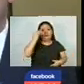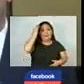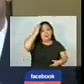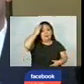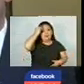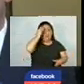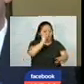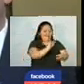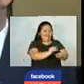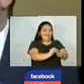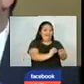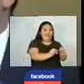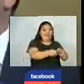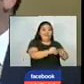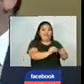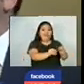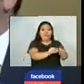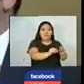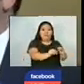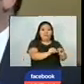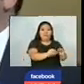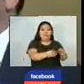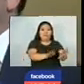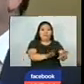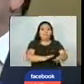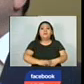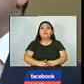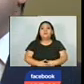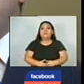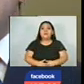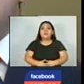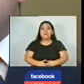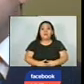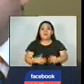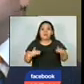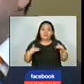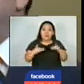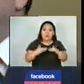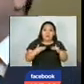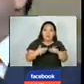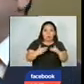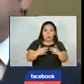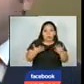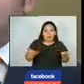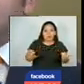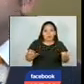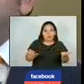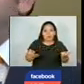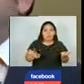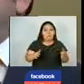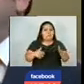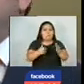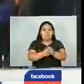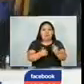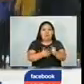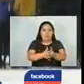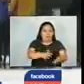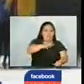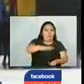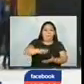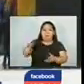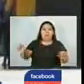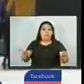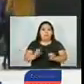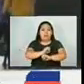elaborar este tipo de sustancias, ¿verdad? Y desaparece la problemática del volumen.